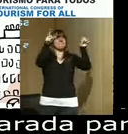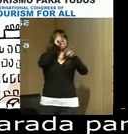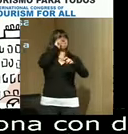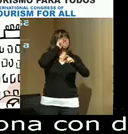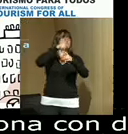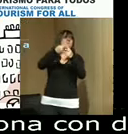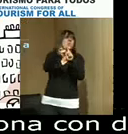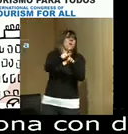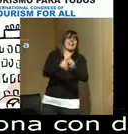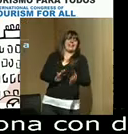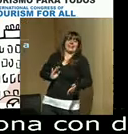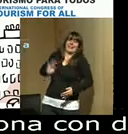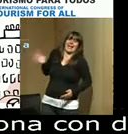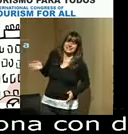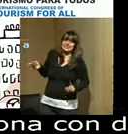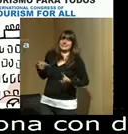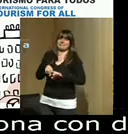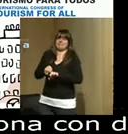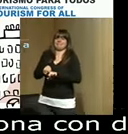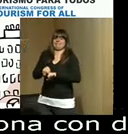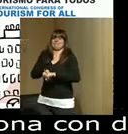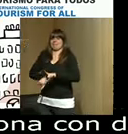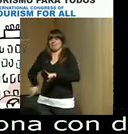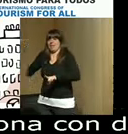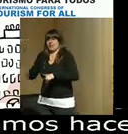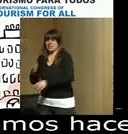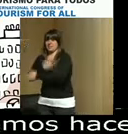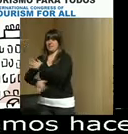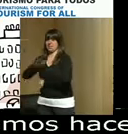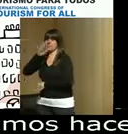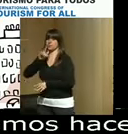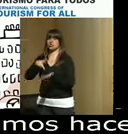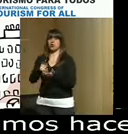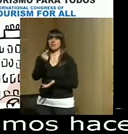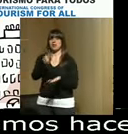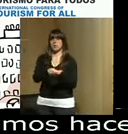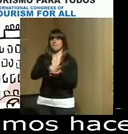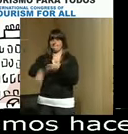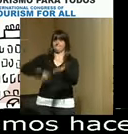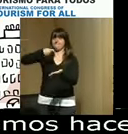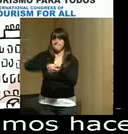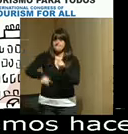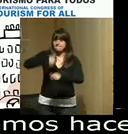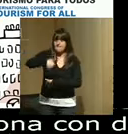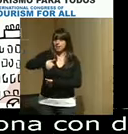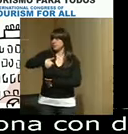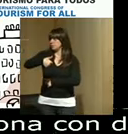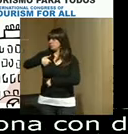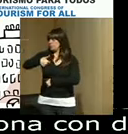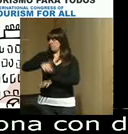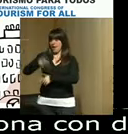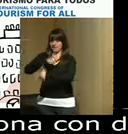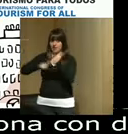en términos monetarios, como decía antes Francisco, incluyendo una serie de costes adicionales para realizar el mismo viaje que yo puedo realizar. Eso